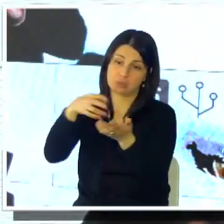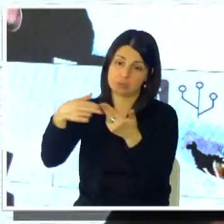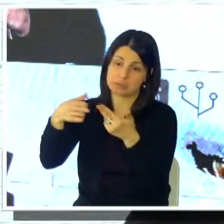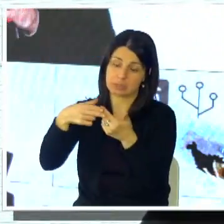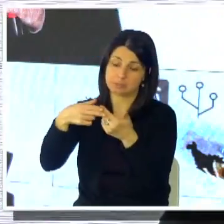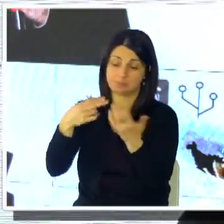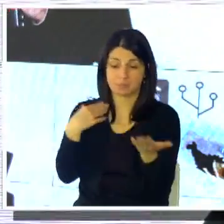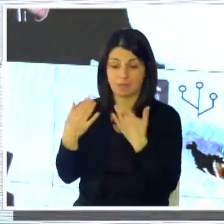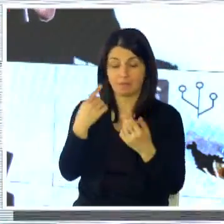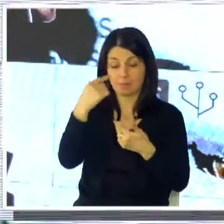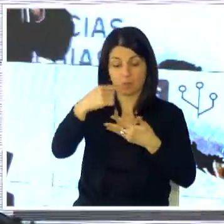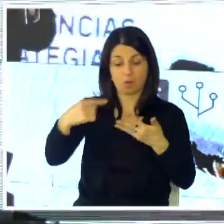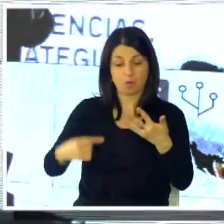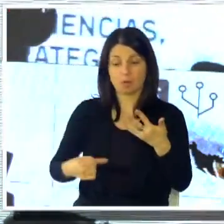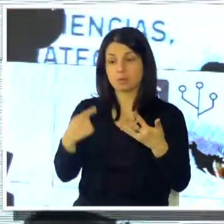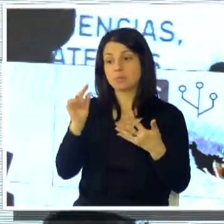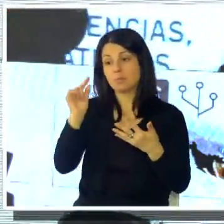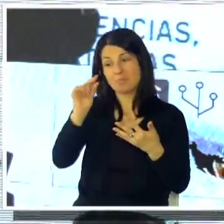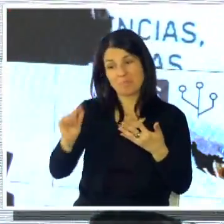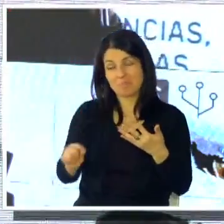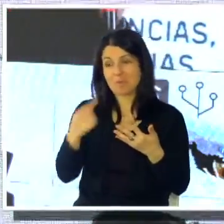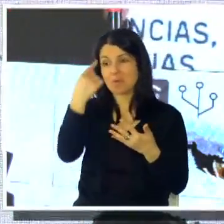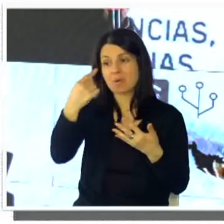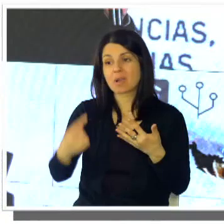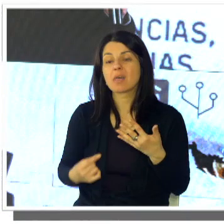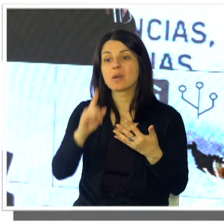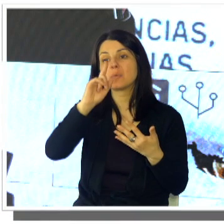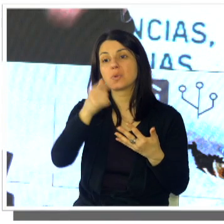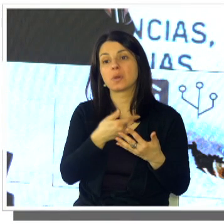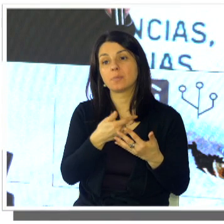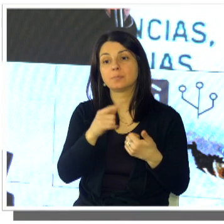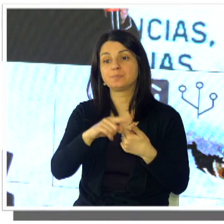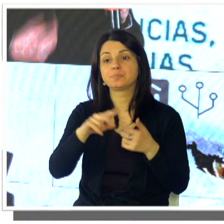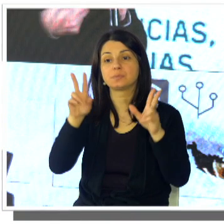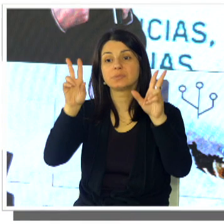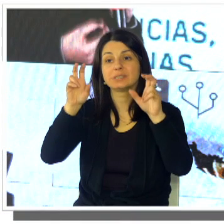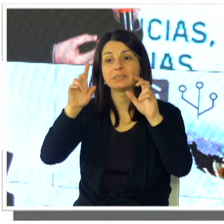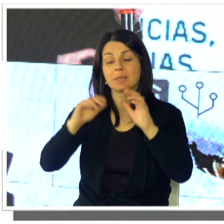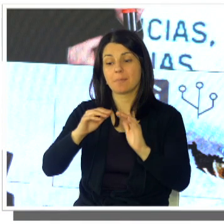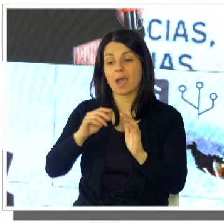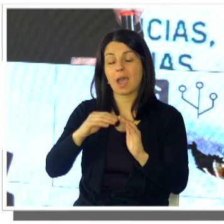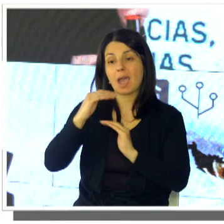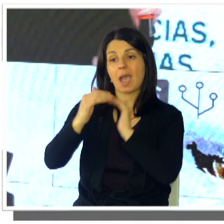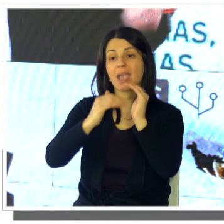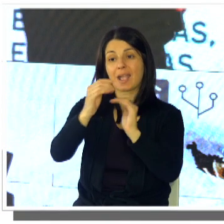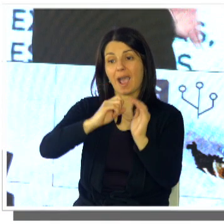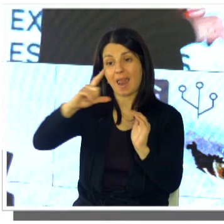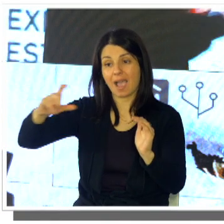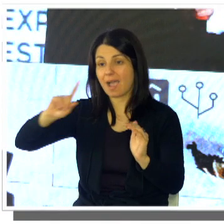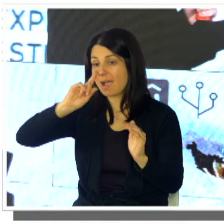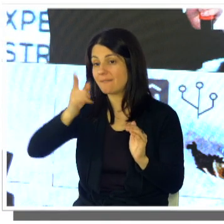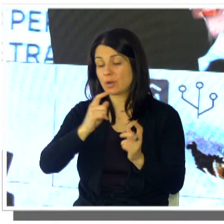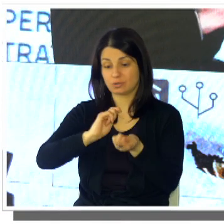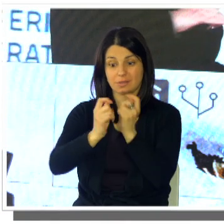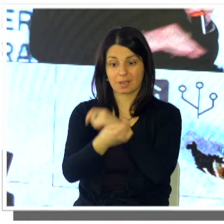un poquito de cada uno de esos puntos, rápidamente, bueno, para el tema de la escala y la velocidad de los cambios, obviamente nos